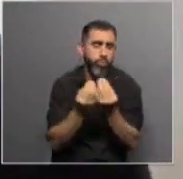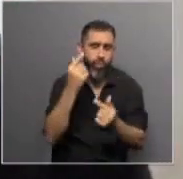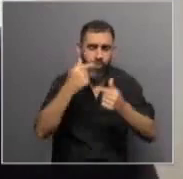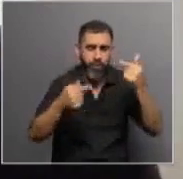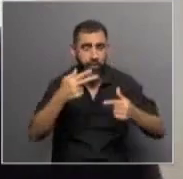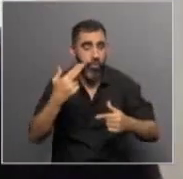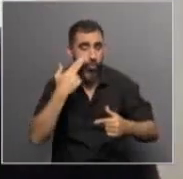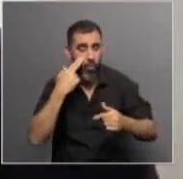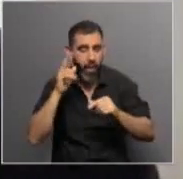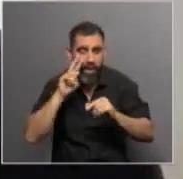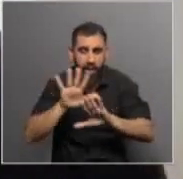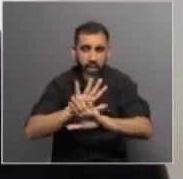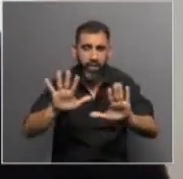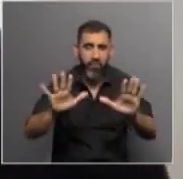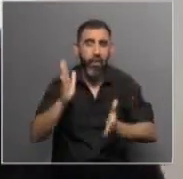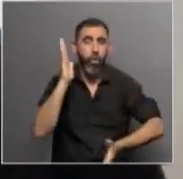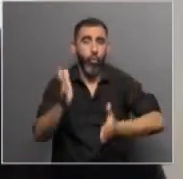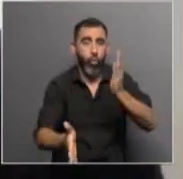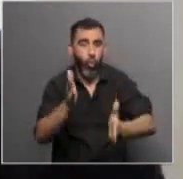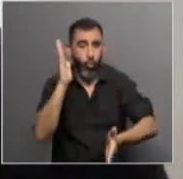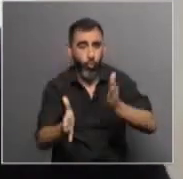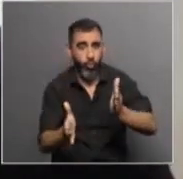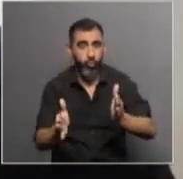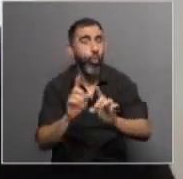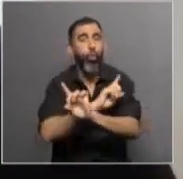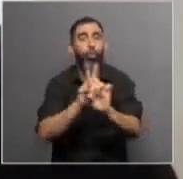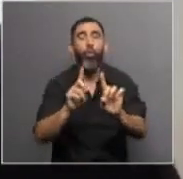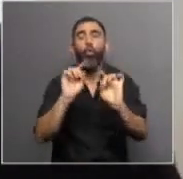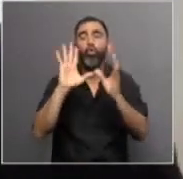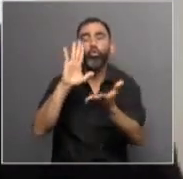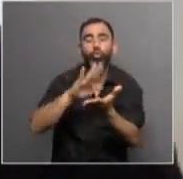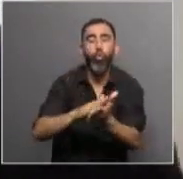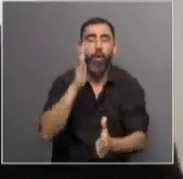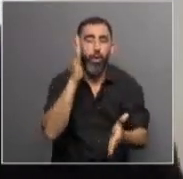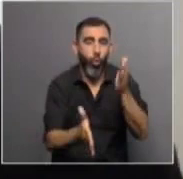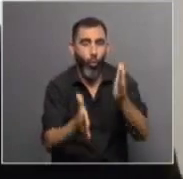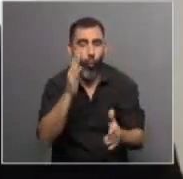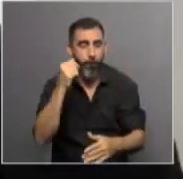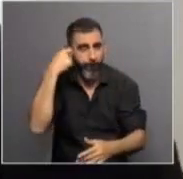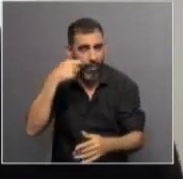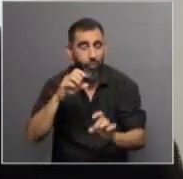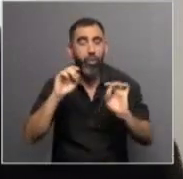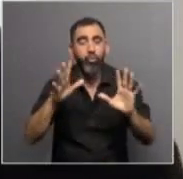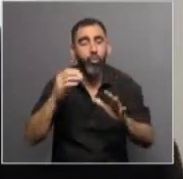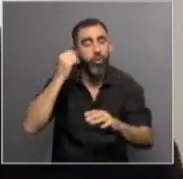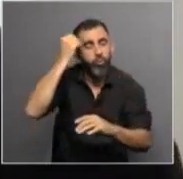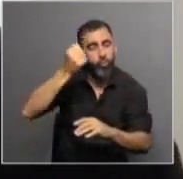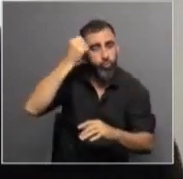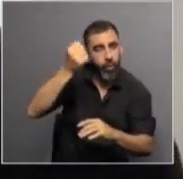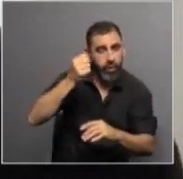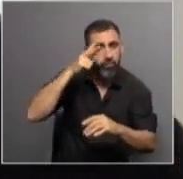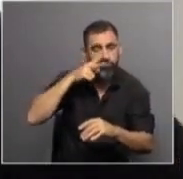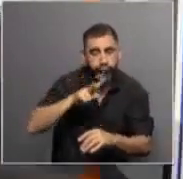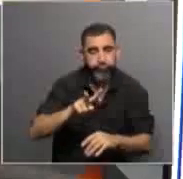de problemas que no tienen nada que ver con la robótica. De hecho, te diría que no es una película sobre robots, es una película sobre soñar, levantar la